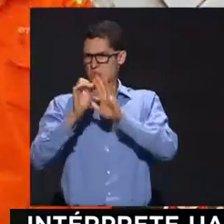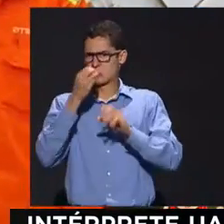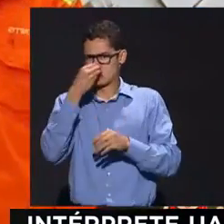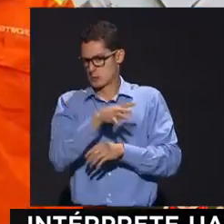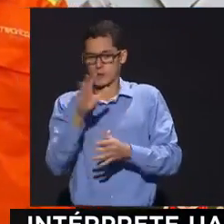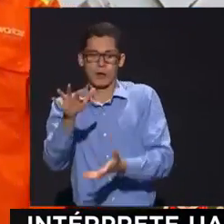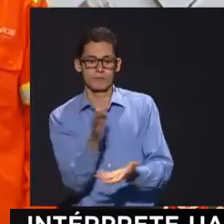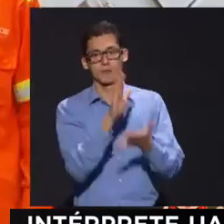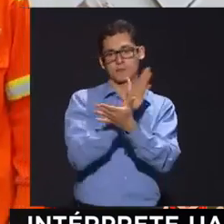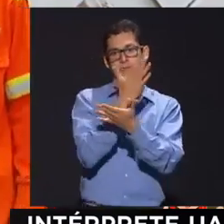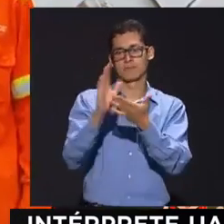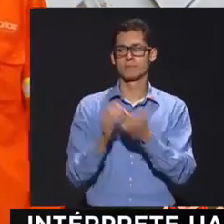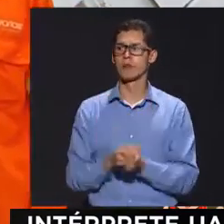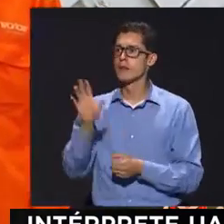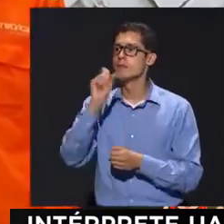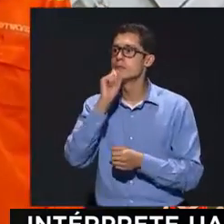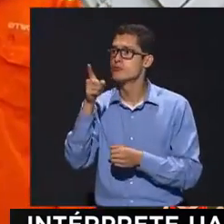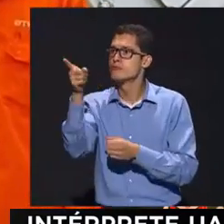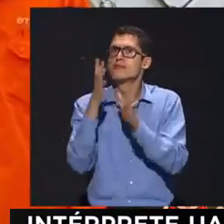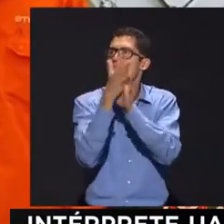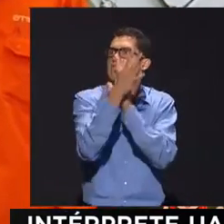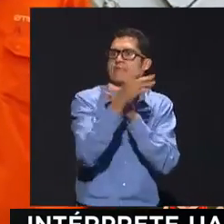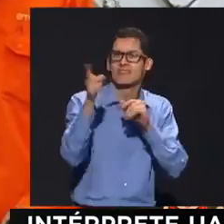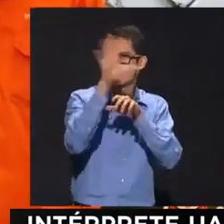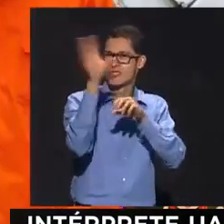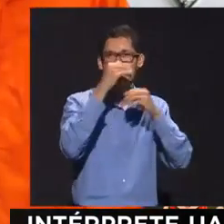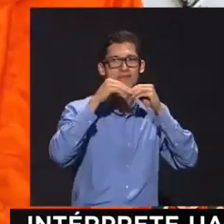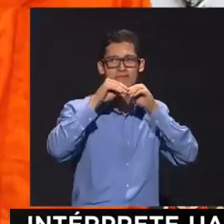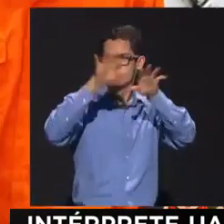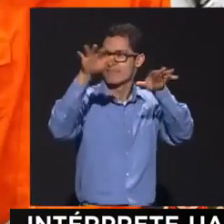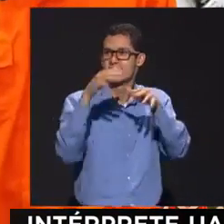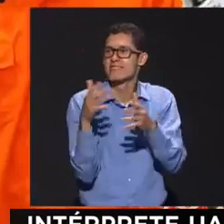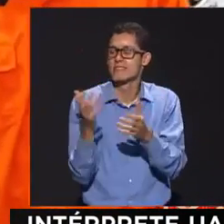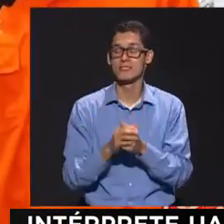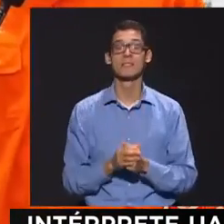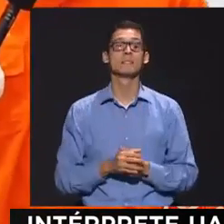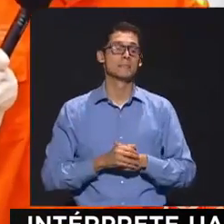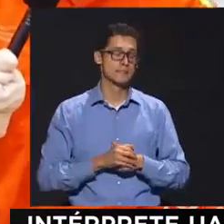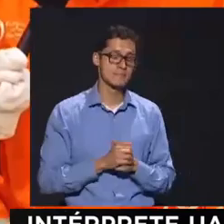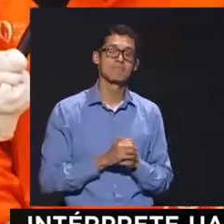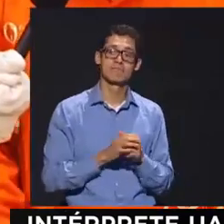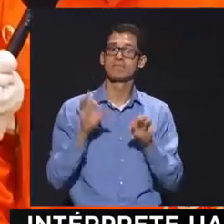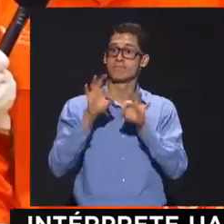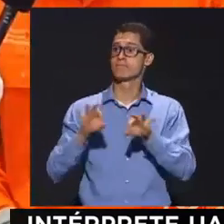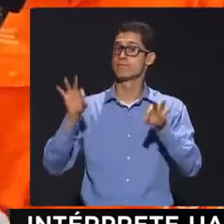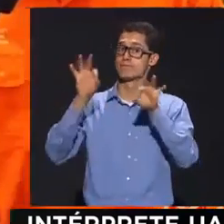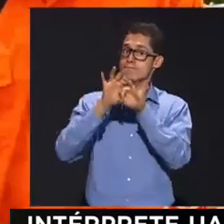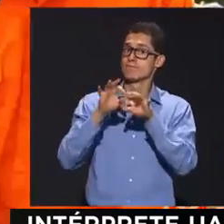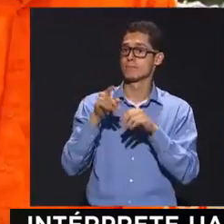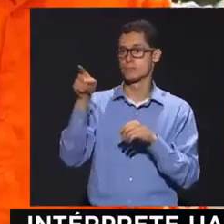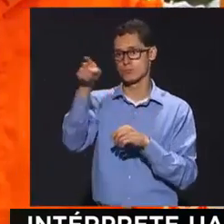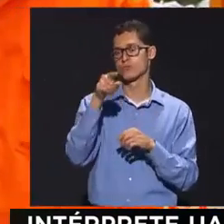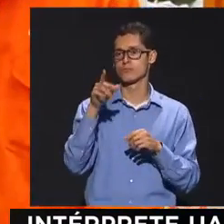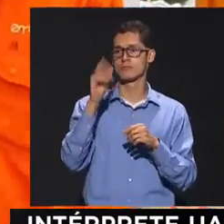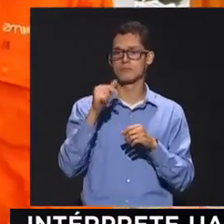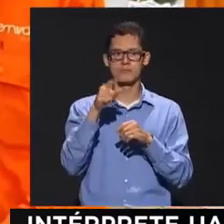nos están viendo que si todos queremos ser parte de esta ruta recicla que la facilidad está en la página